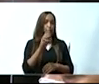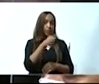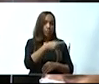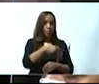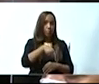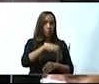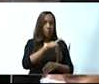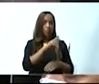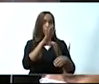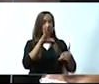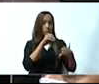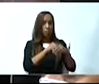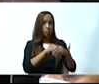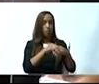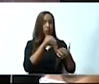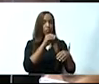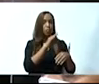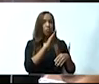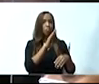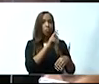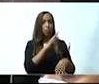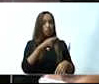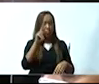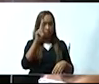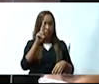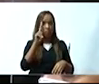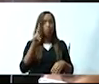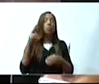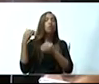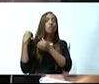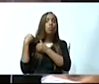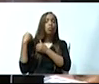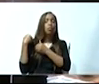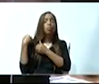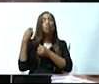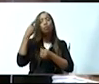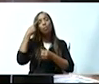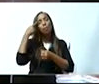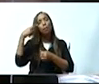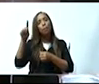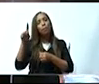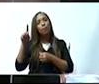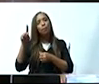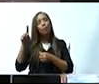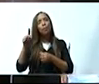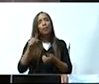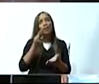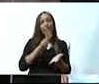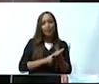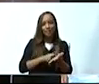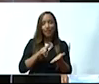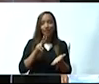Fiduciaria Banreservas. Pero esto, aunque está contenido en el contrato,